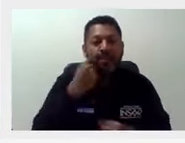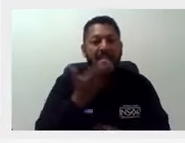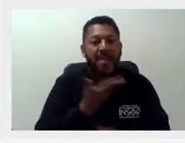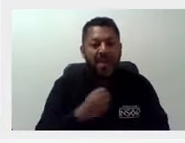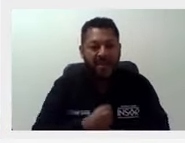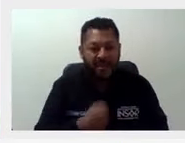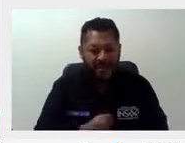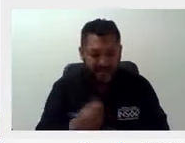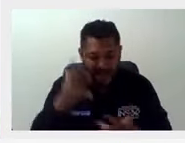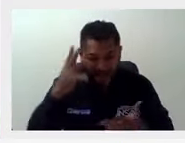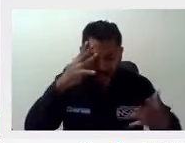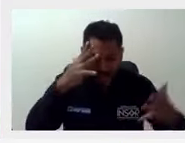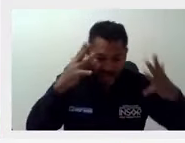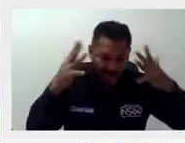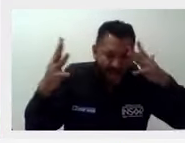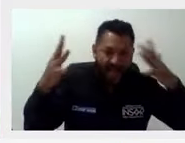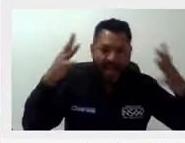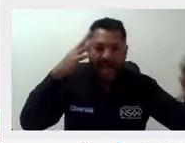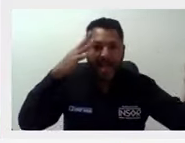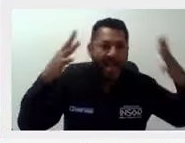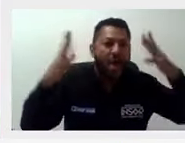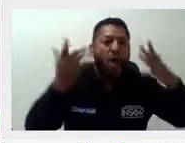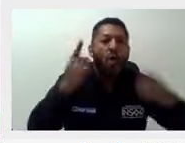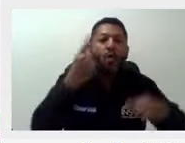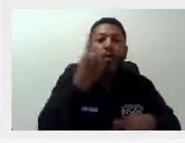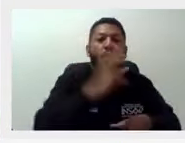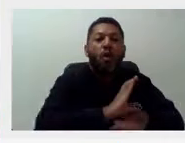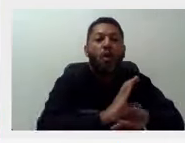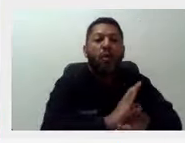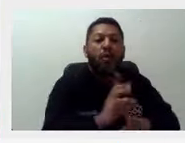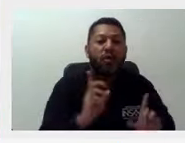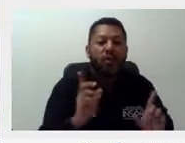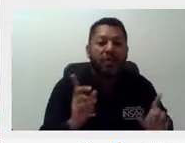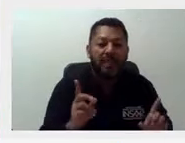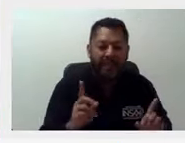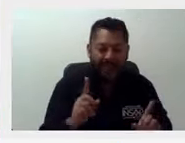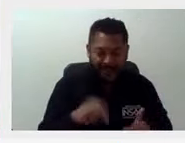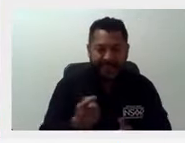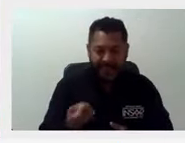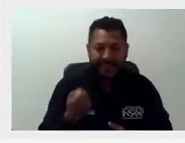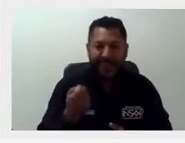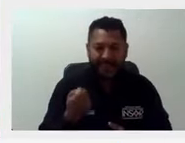Entonces esto se convierte en una cuestión, digamos, delicada